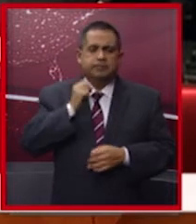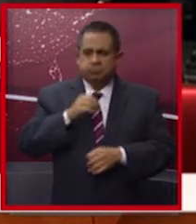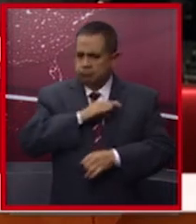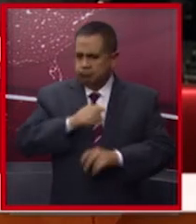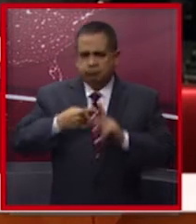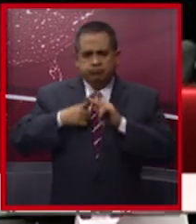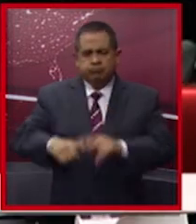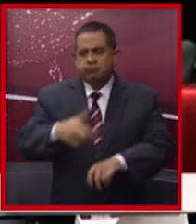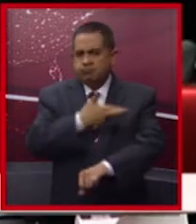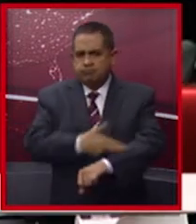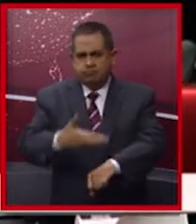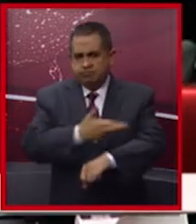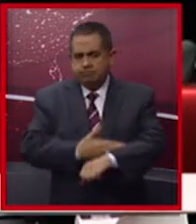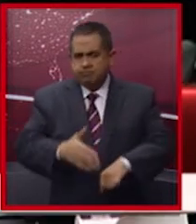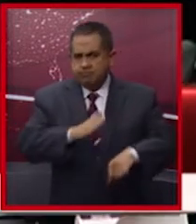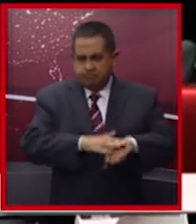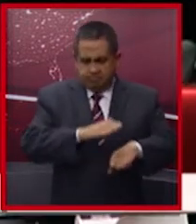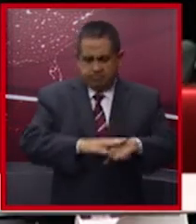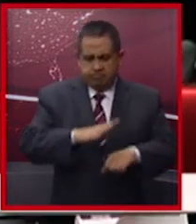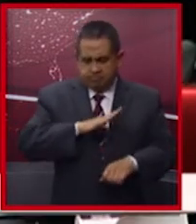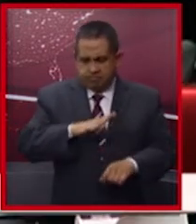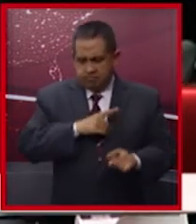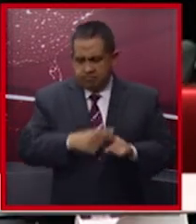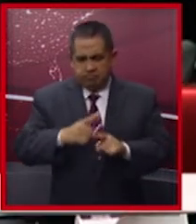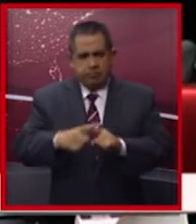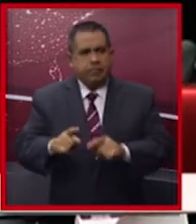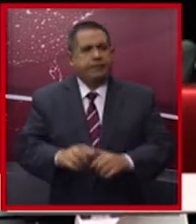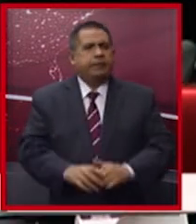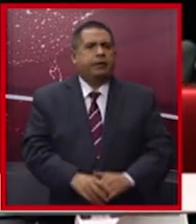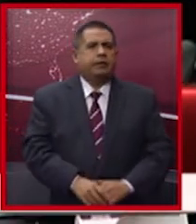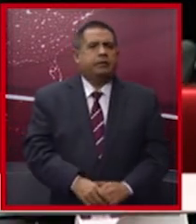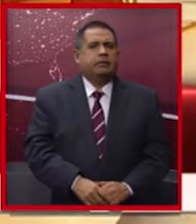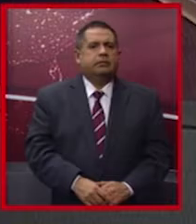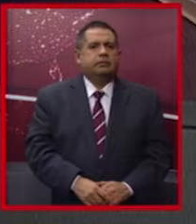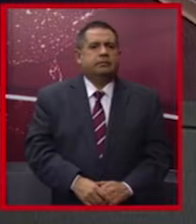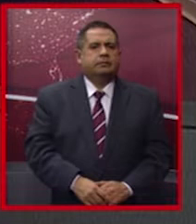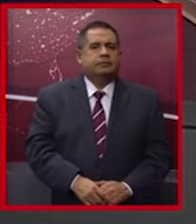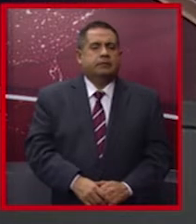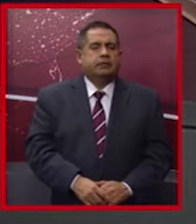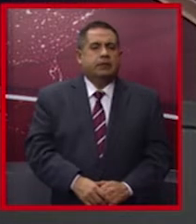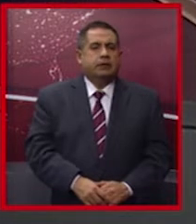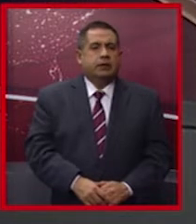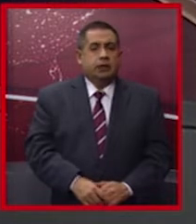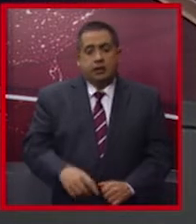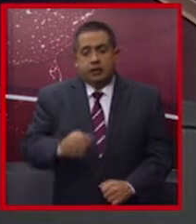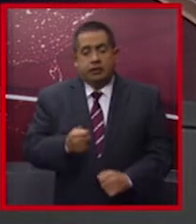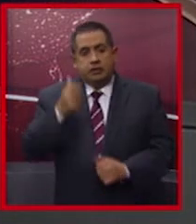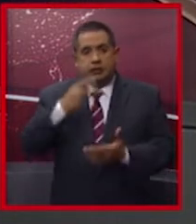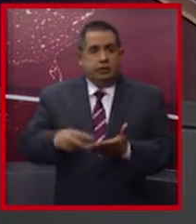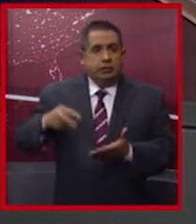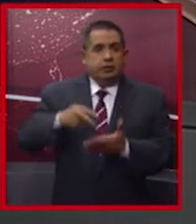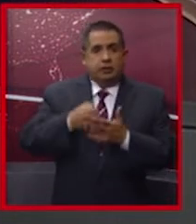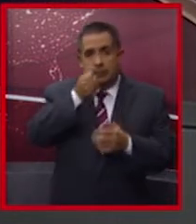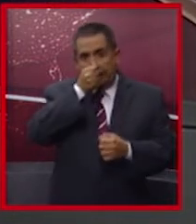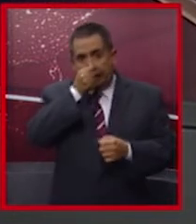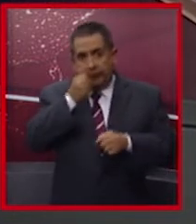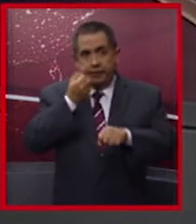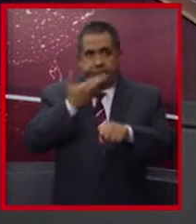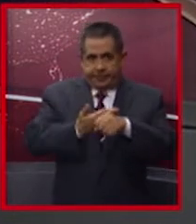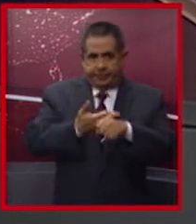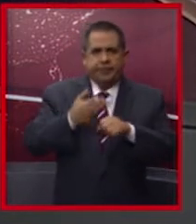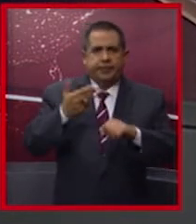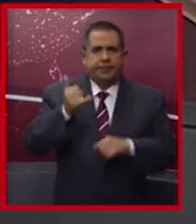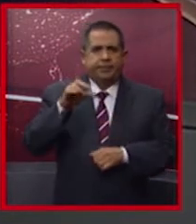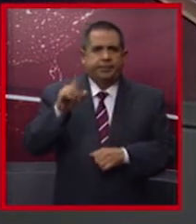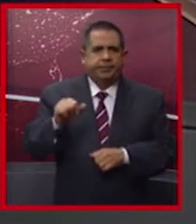en posibilidad de iniciar los procedimientos a que haya lugar. Ya en su intervención inicial, el secretario de Hacienda y Crédito Público se refirió a